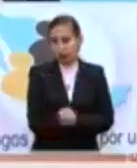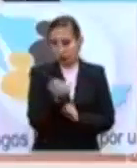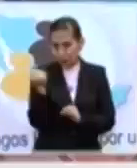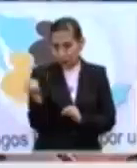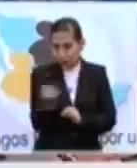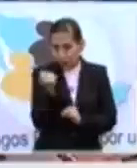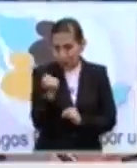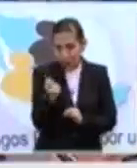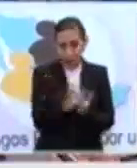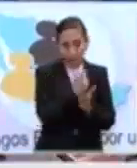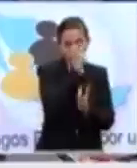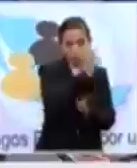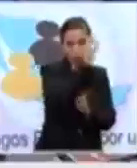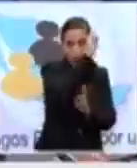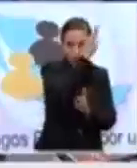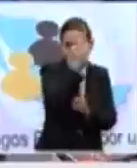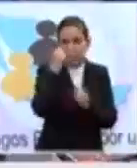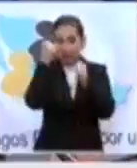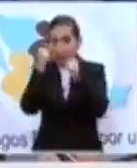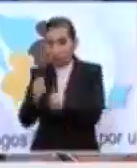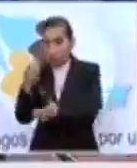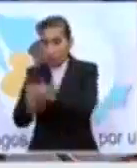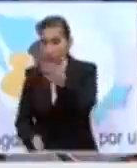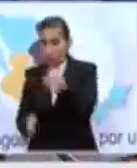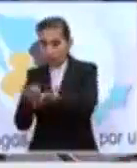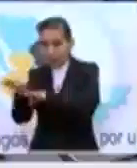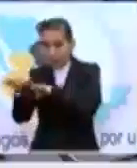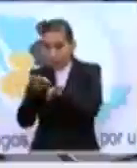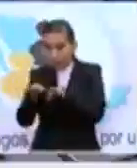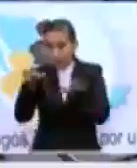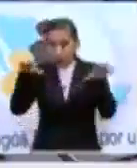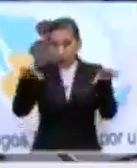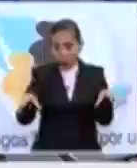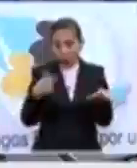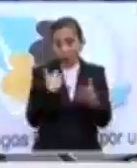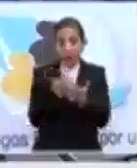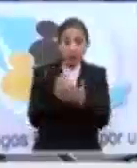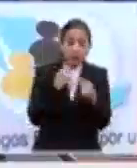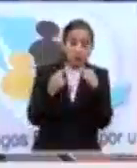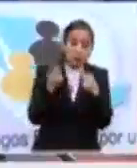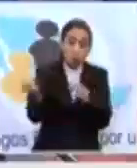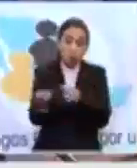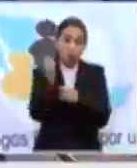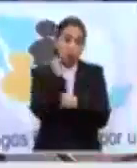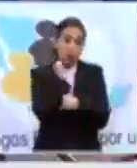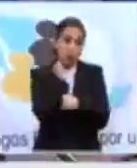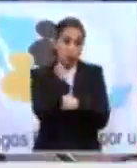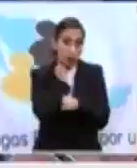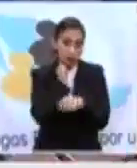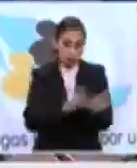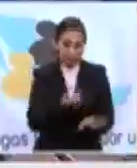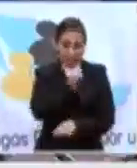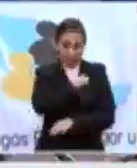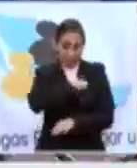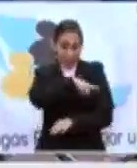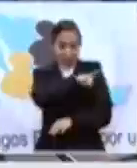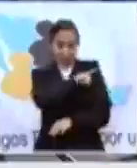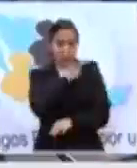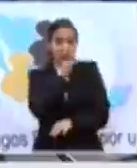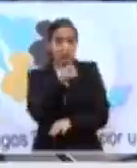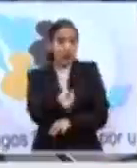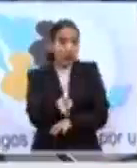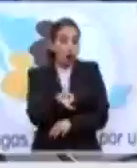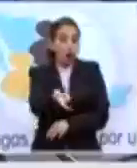Afortunadamente, tanto la pensión universal como el seguro de desempleo tienen todavía que esperar el debate de ustedes. En materia de salud, como he dicho y